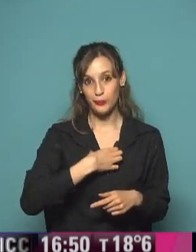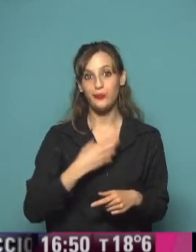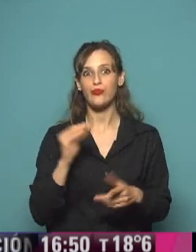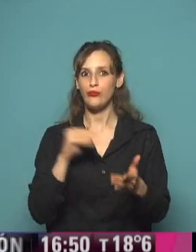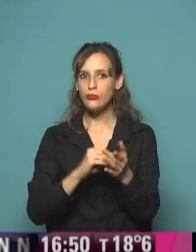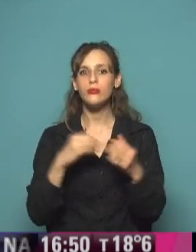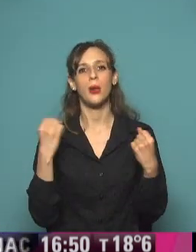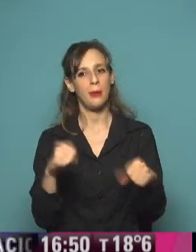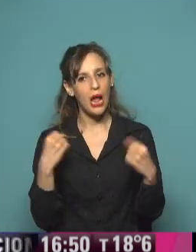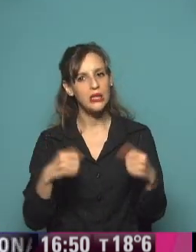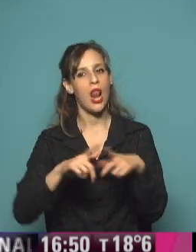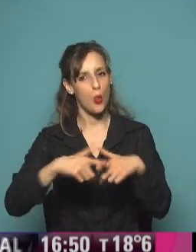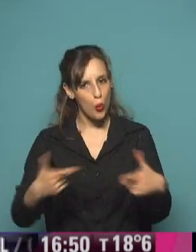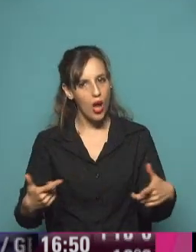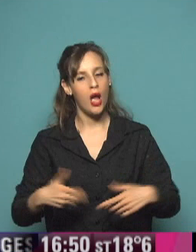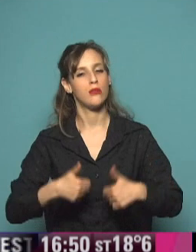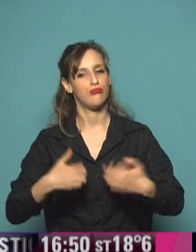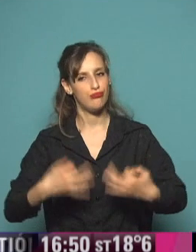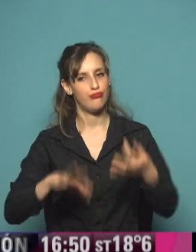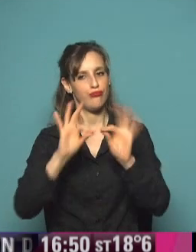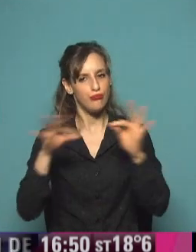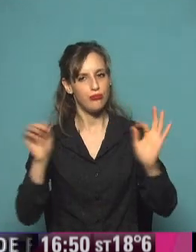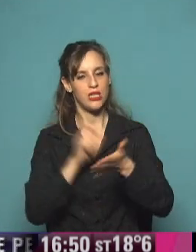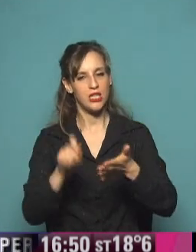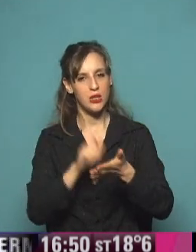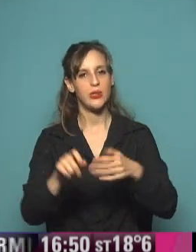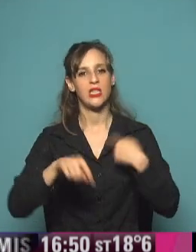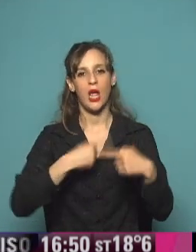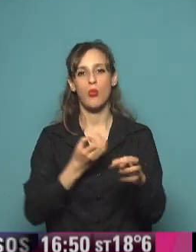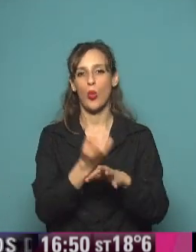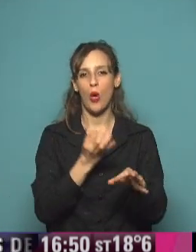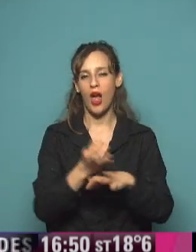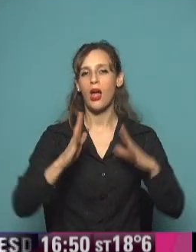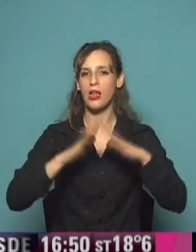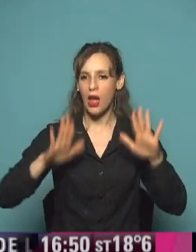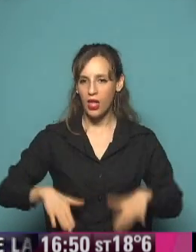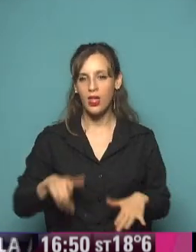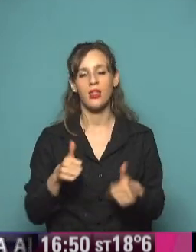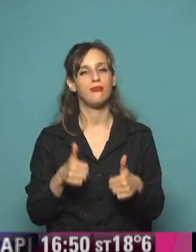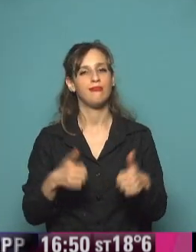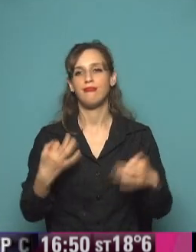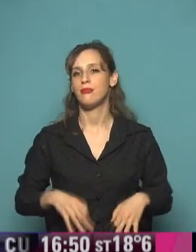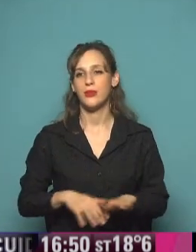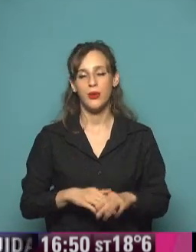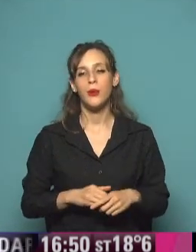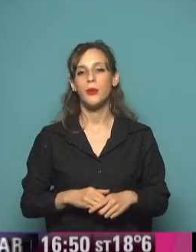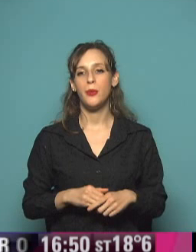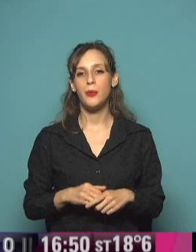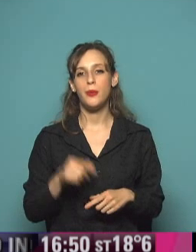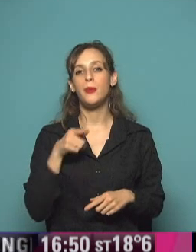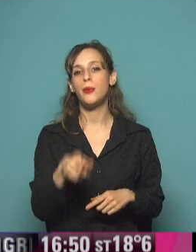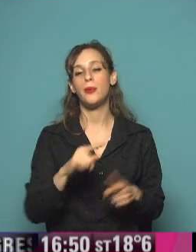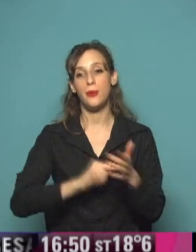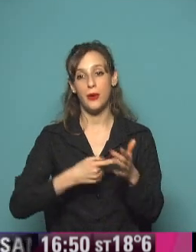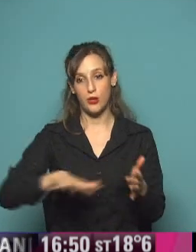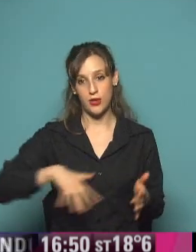del lenguaje. Muy bien. Te seguimos educando, quédate en casa, Lucía y Buddy, me encanta. Muy bien, quédate en casa, ahí en la provincia de Buenos